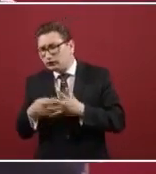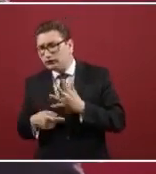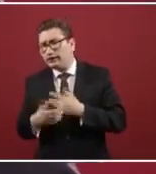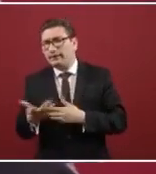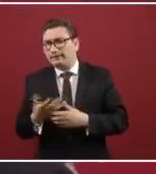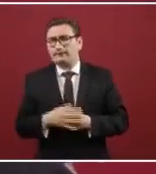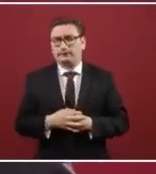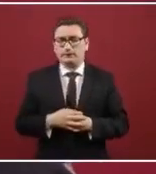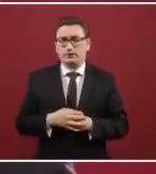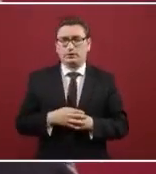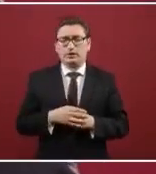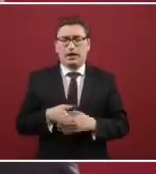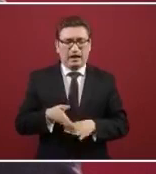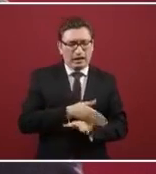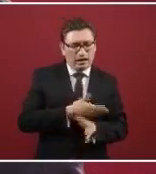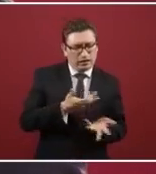en qué terminó.